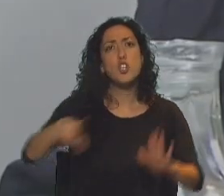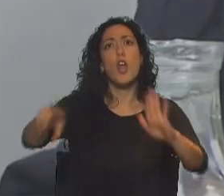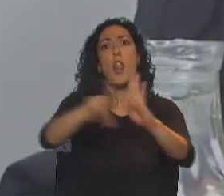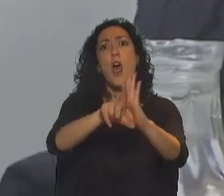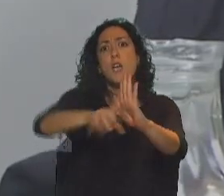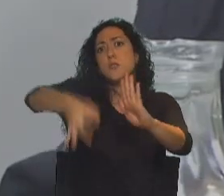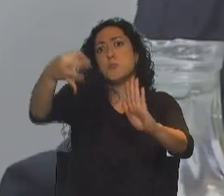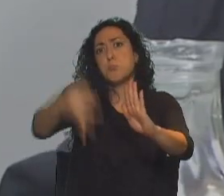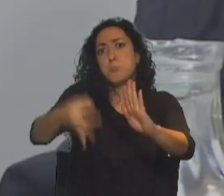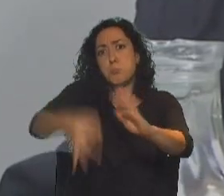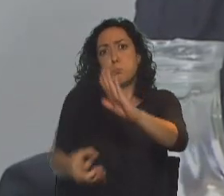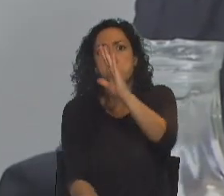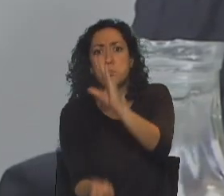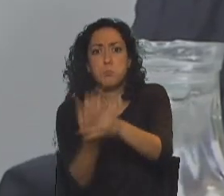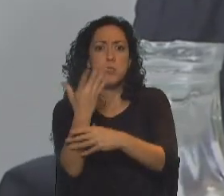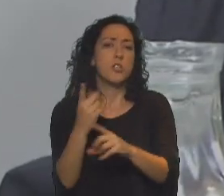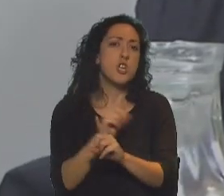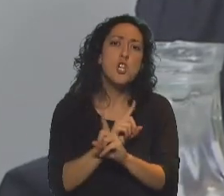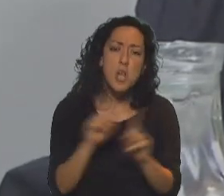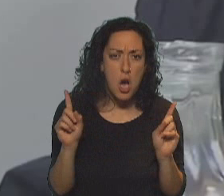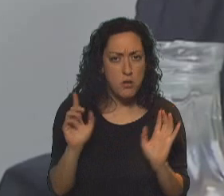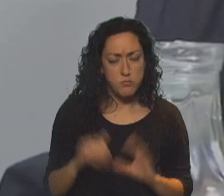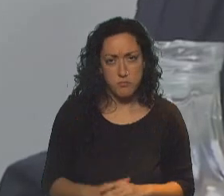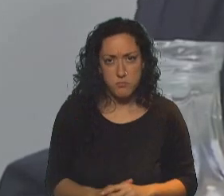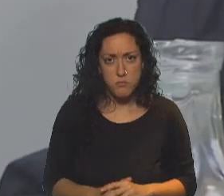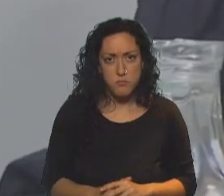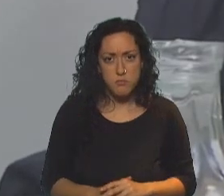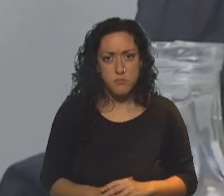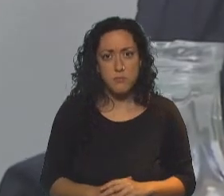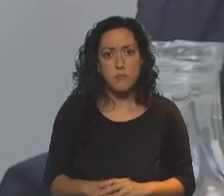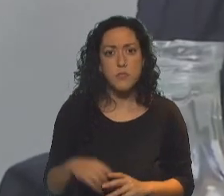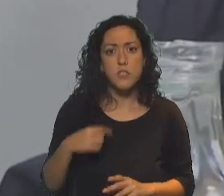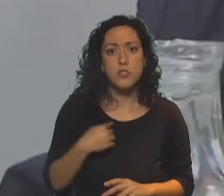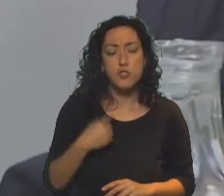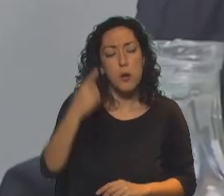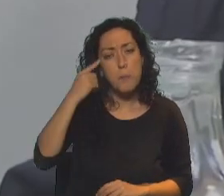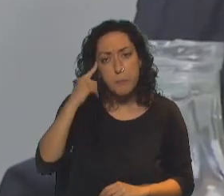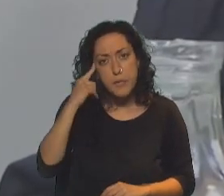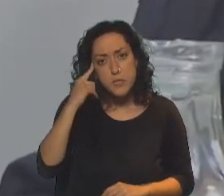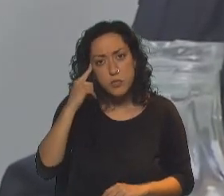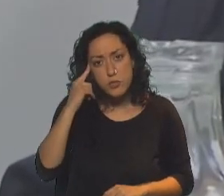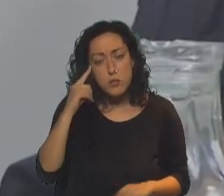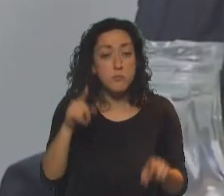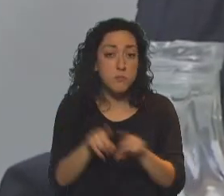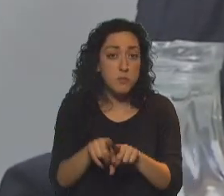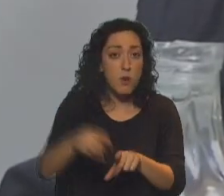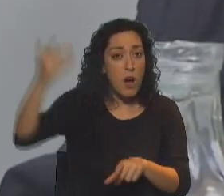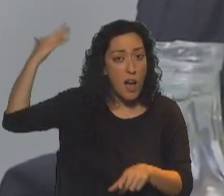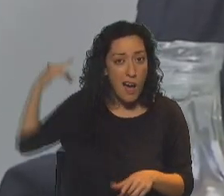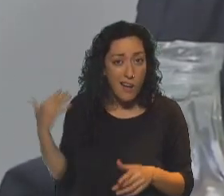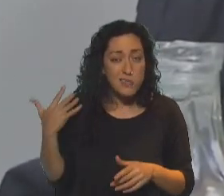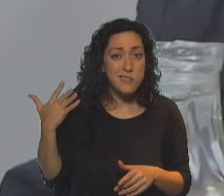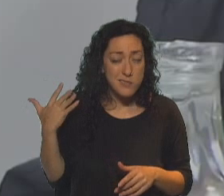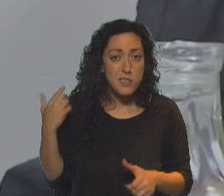especial. Sinceramente, no creo que reconstruir eso que tanto trabajo nos costó